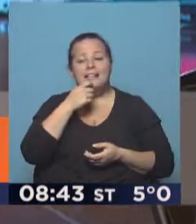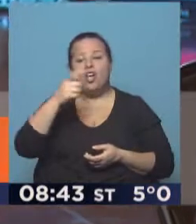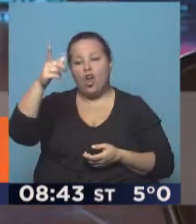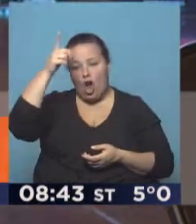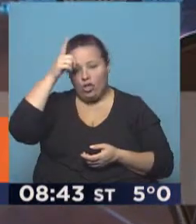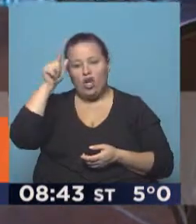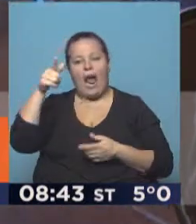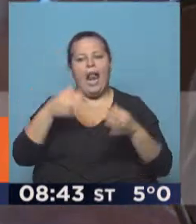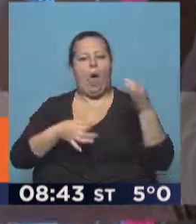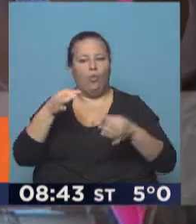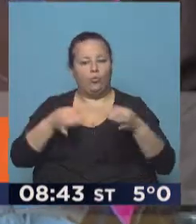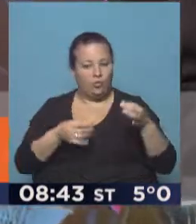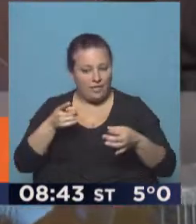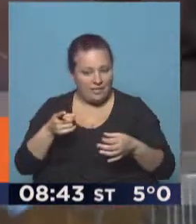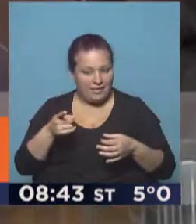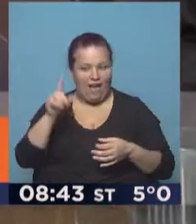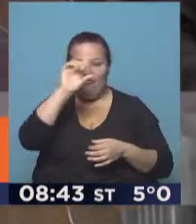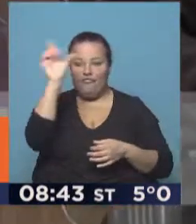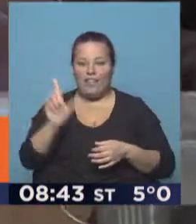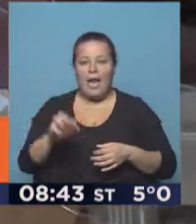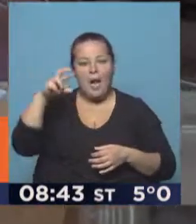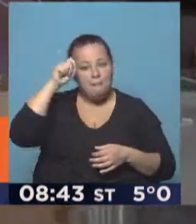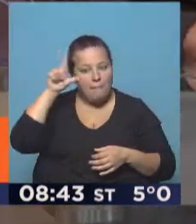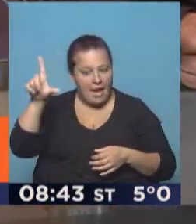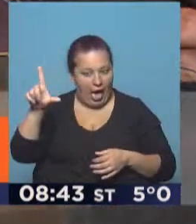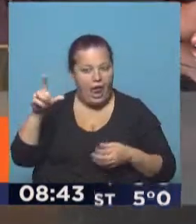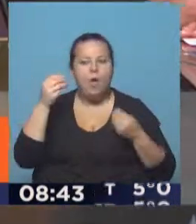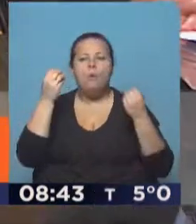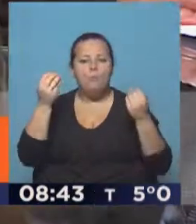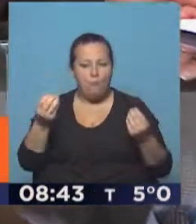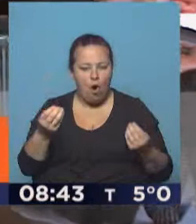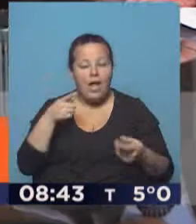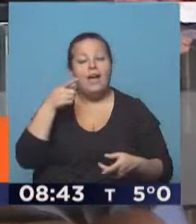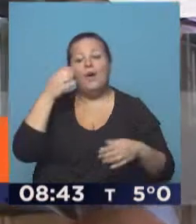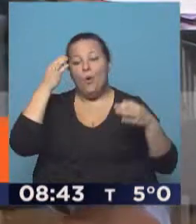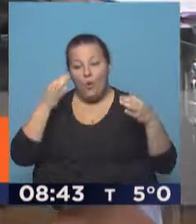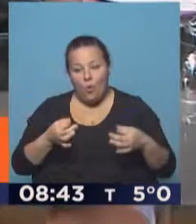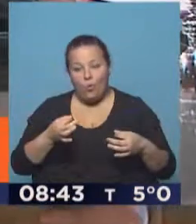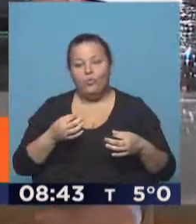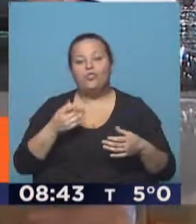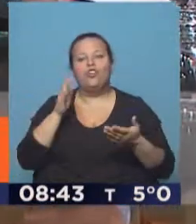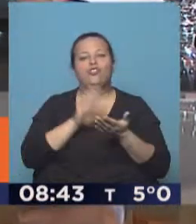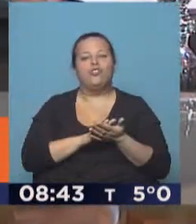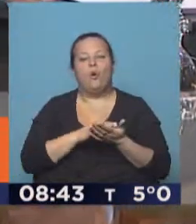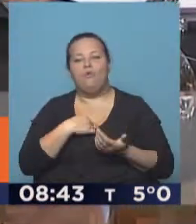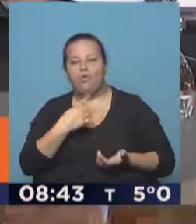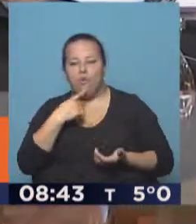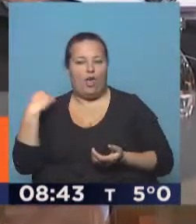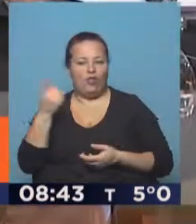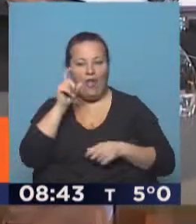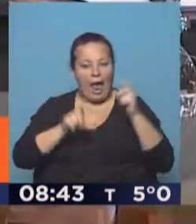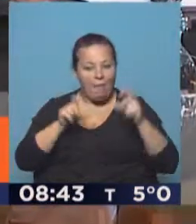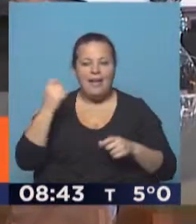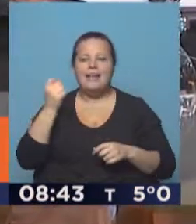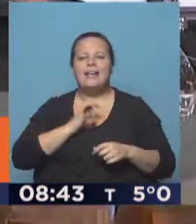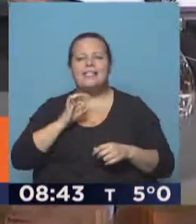de la justicia federal penal. ¿Por qué? Porque era justamente, lo hacíamos sobre la base de esta inquietud ciudadana, de que la gente